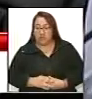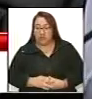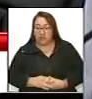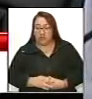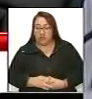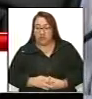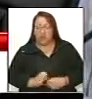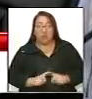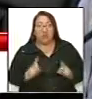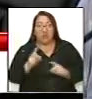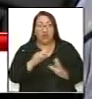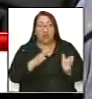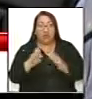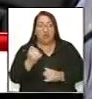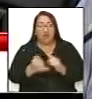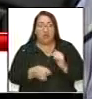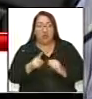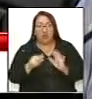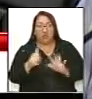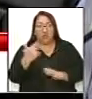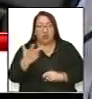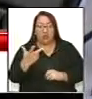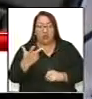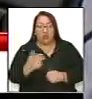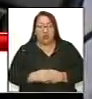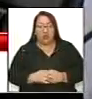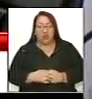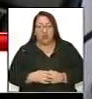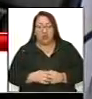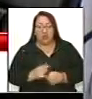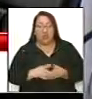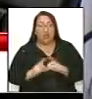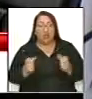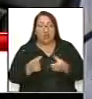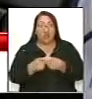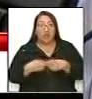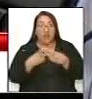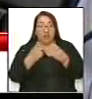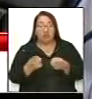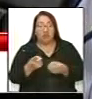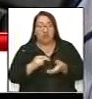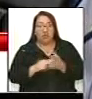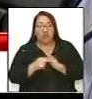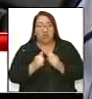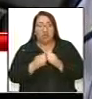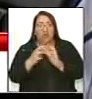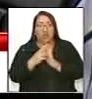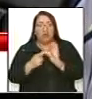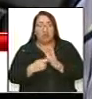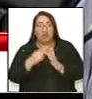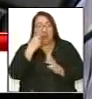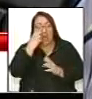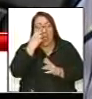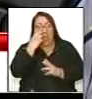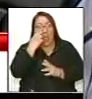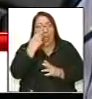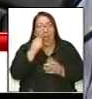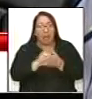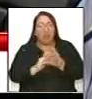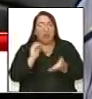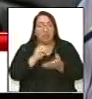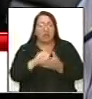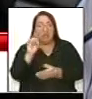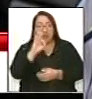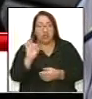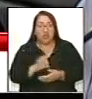del 163, que señala que la comisión dispone mediante resolución impugnable la aplicación de la tarifa,